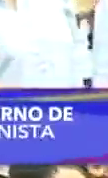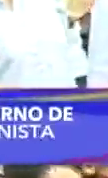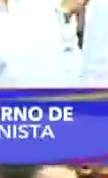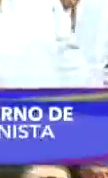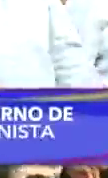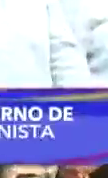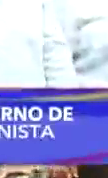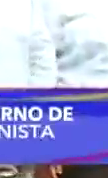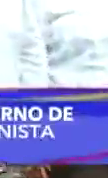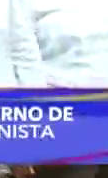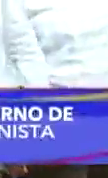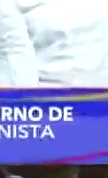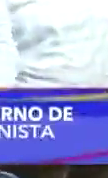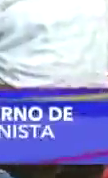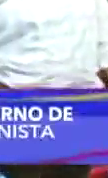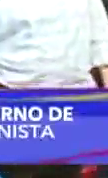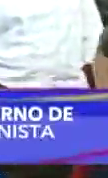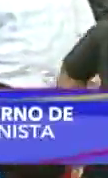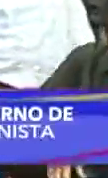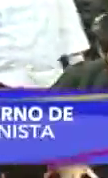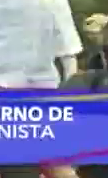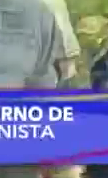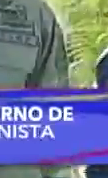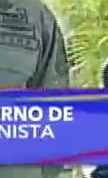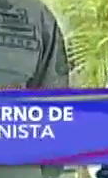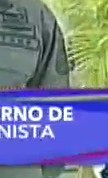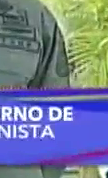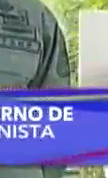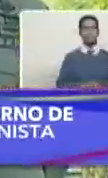ustedes? Un saludo solidario.